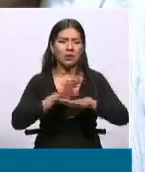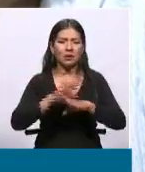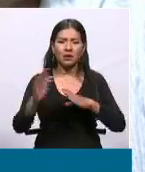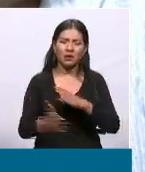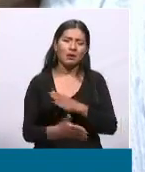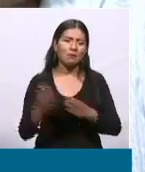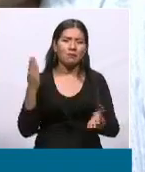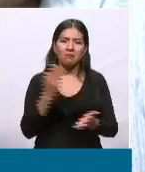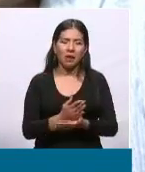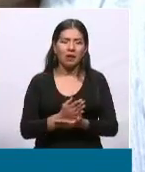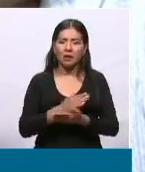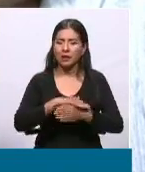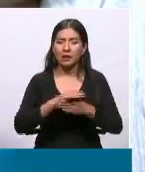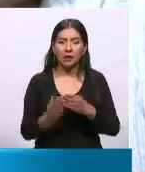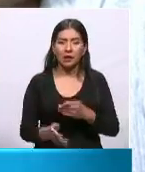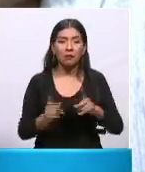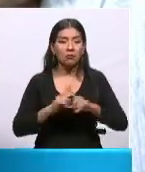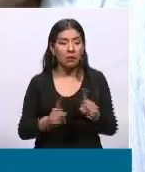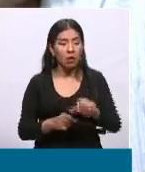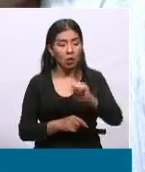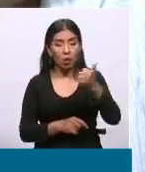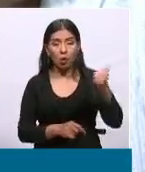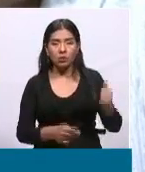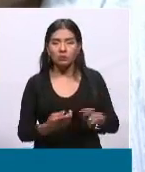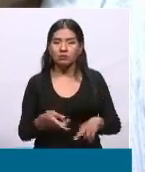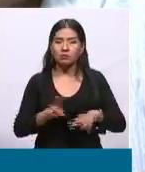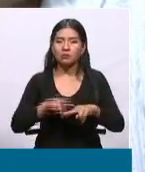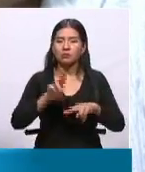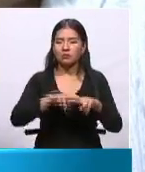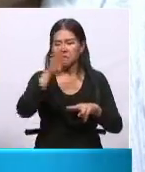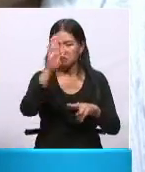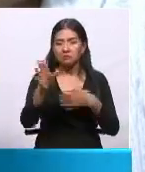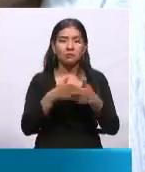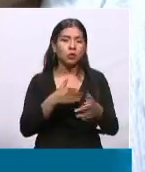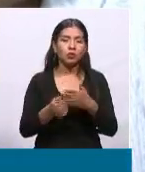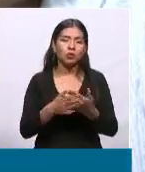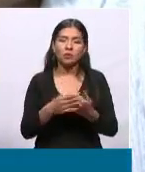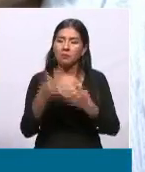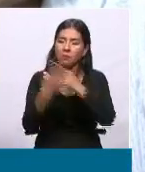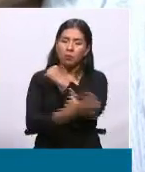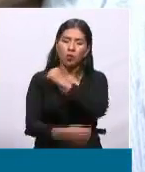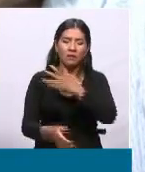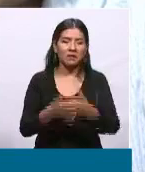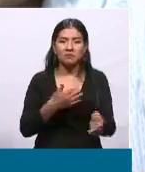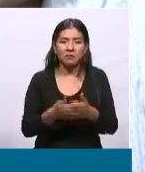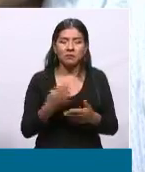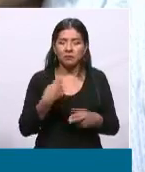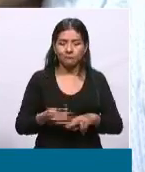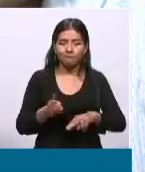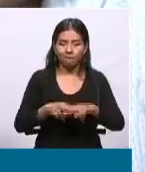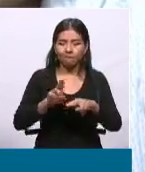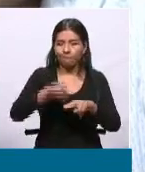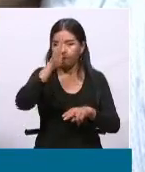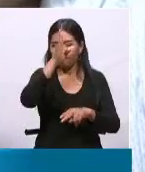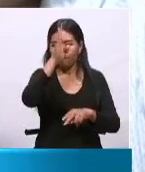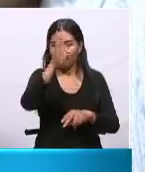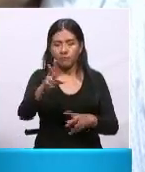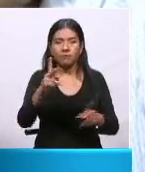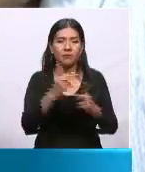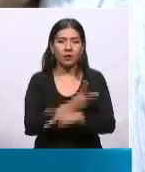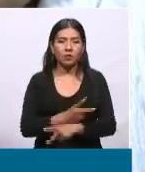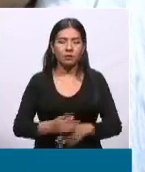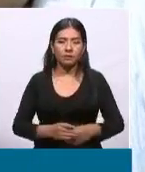Cruz por sus declaraciones, pero hay otros que están más radicalizados sin importar lo que pase con la gente, sobre todo más pobre.